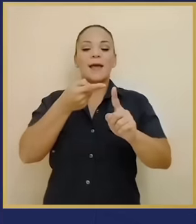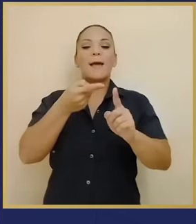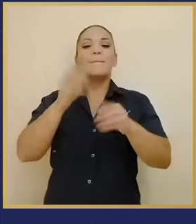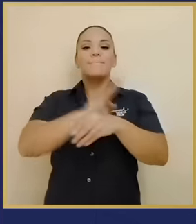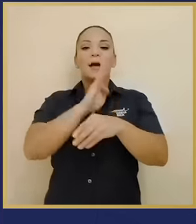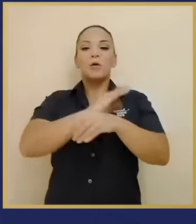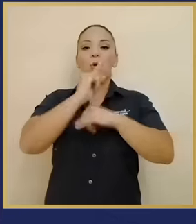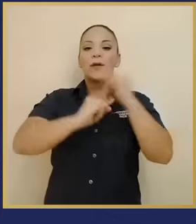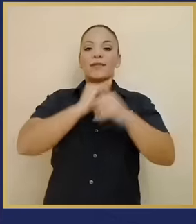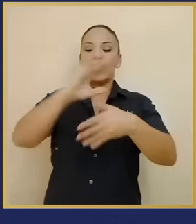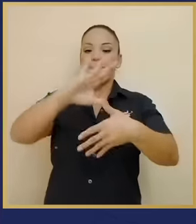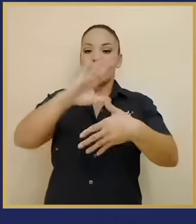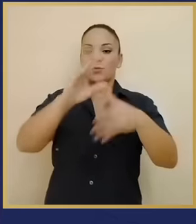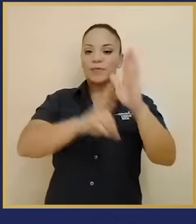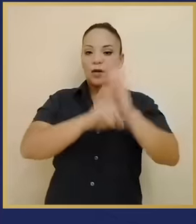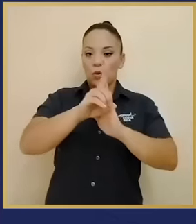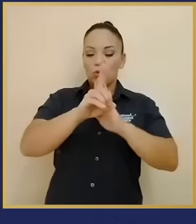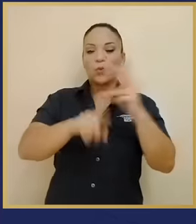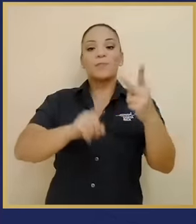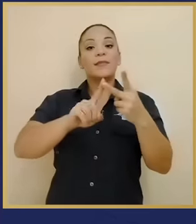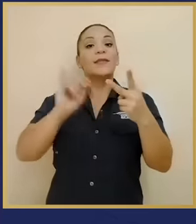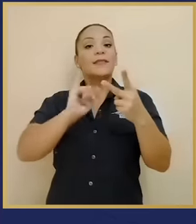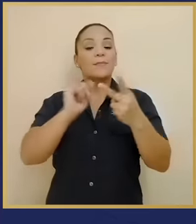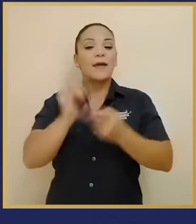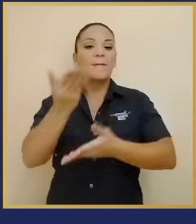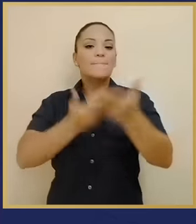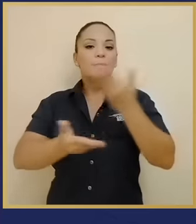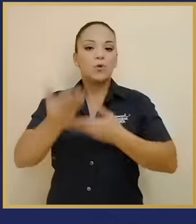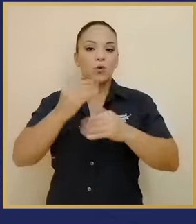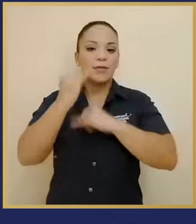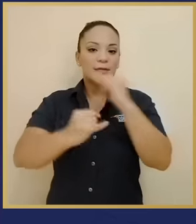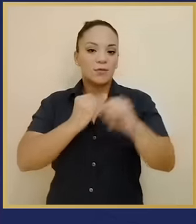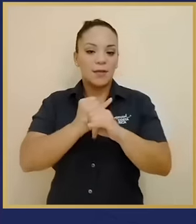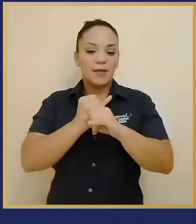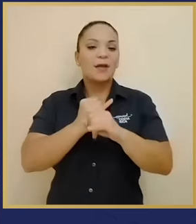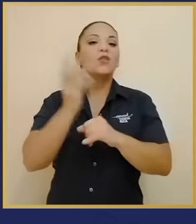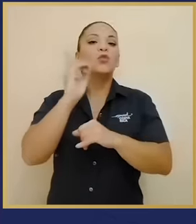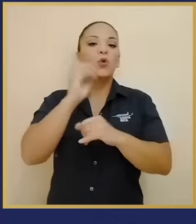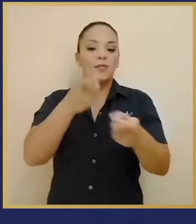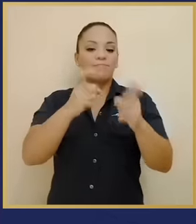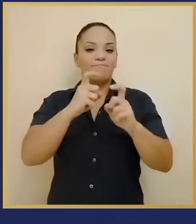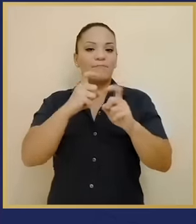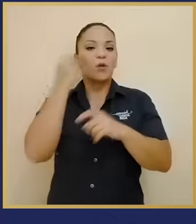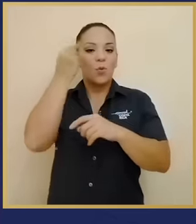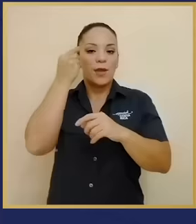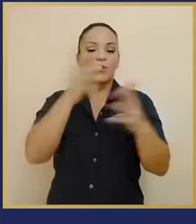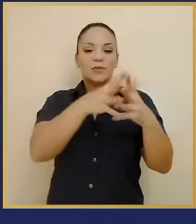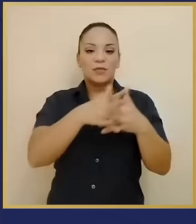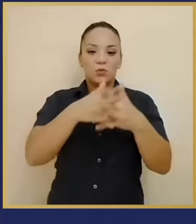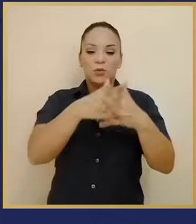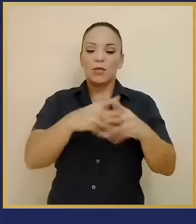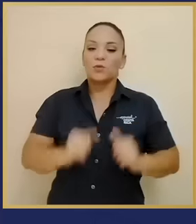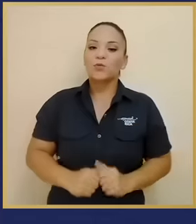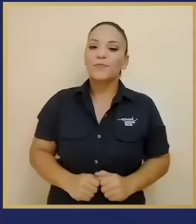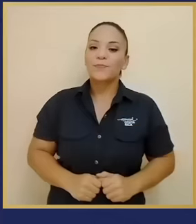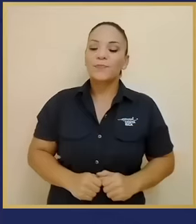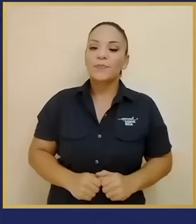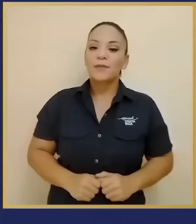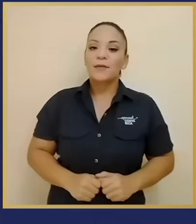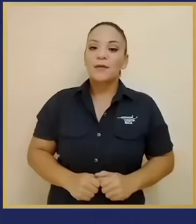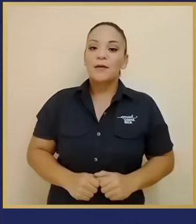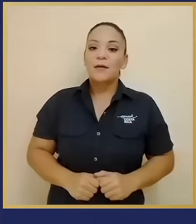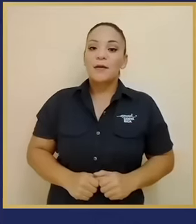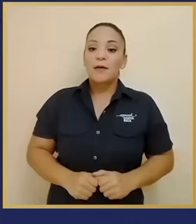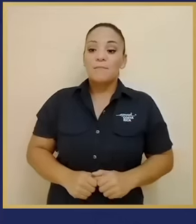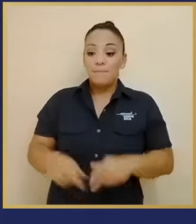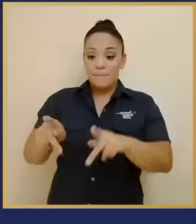Banco Interamericano de Desarrollo y de la cooperación internacional a través del gobierno de Estados Unidos. Un recurso humano que